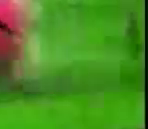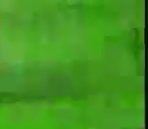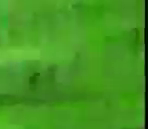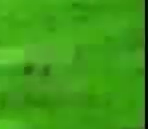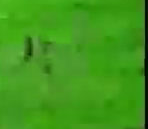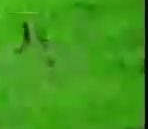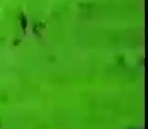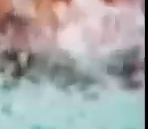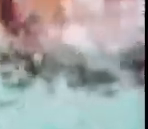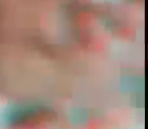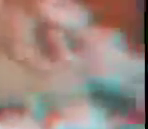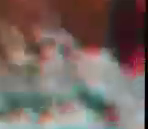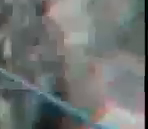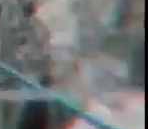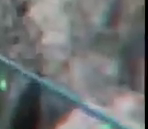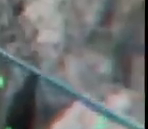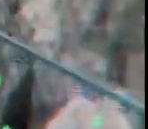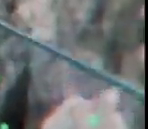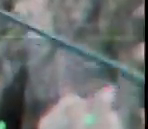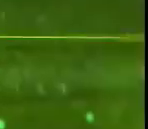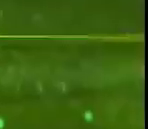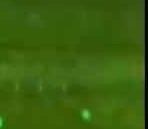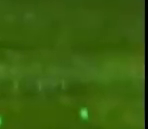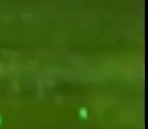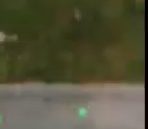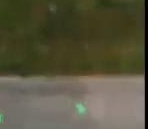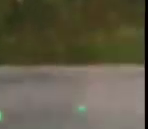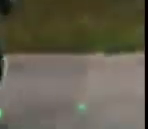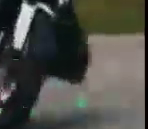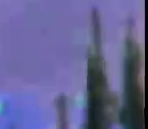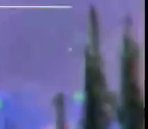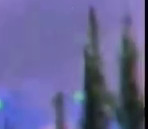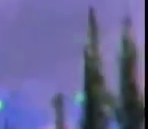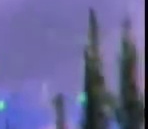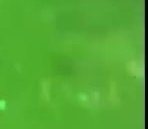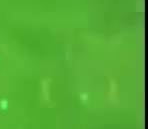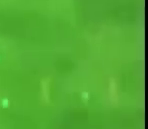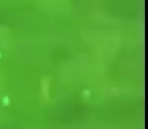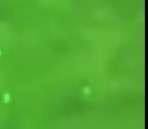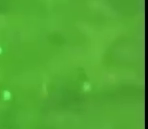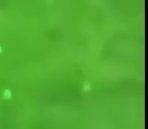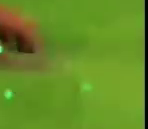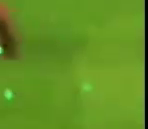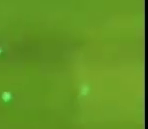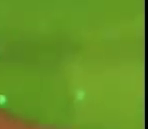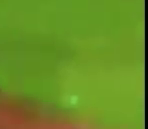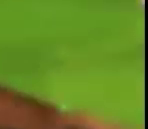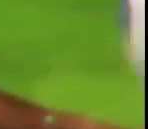Move your body, come on now everybody, move your body, move your body.